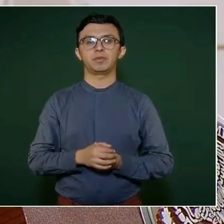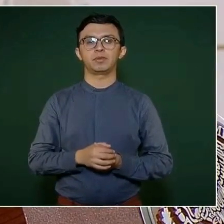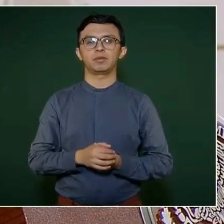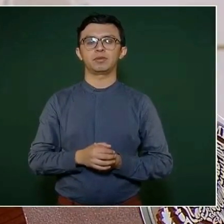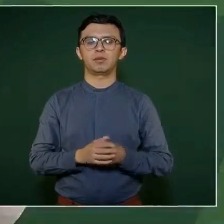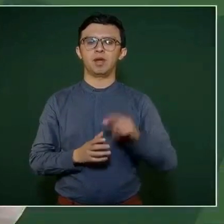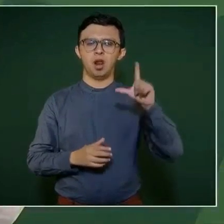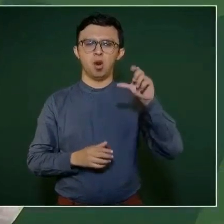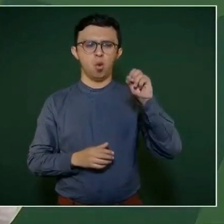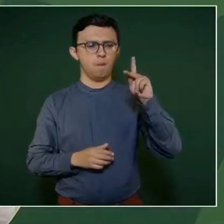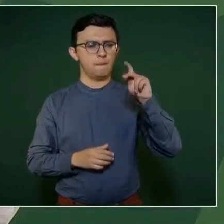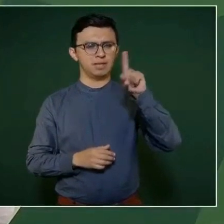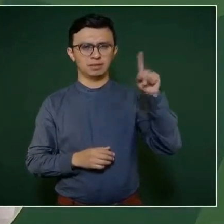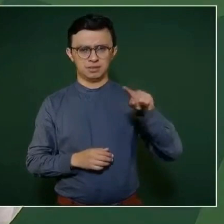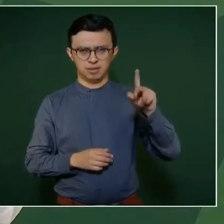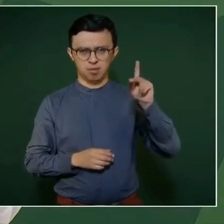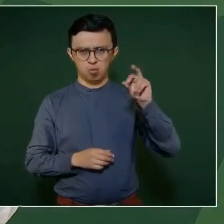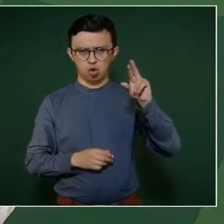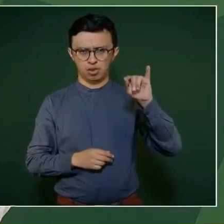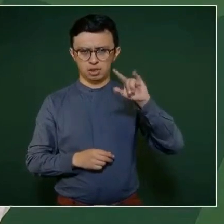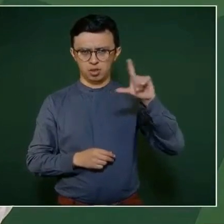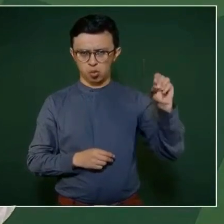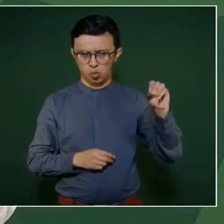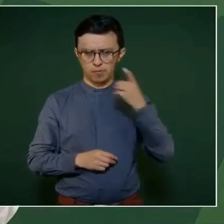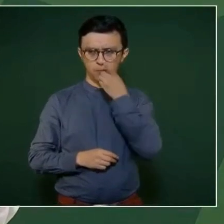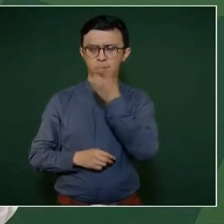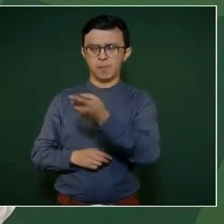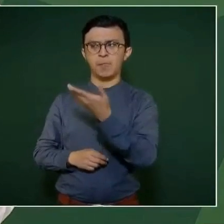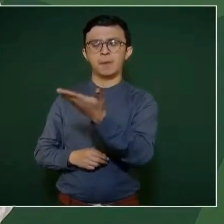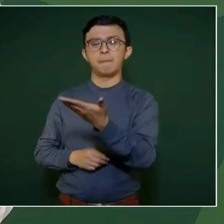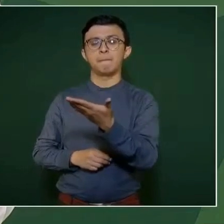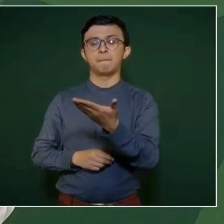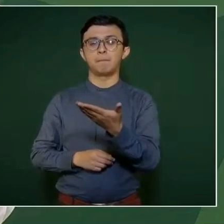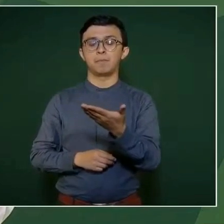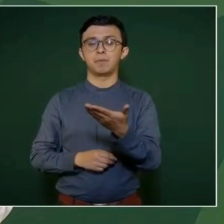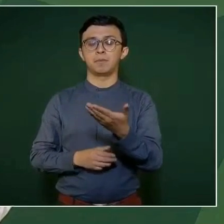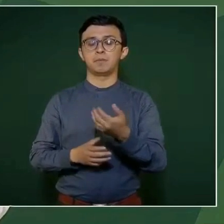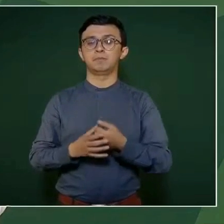López Portillo, mira, este es